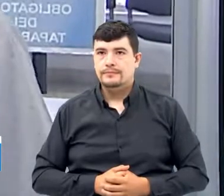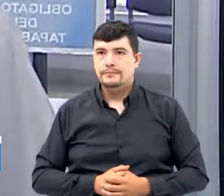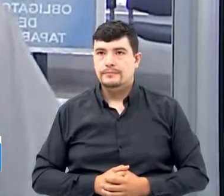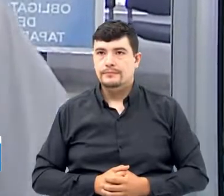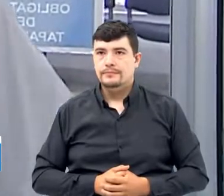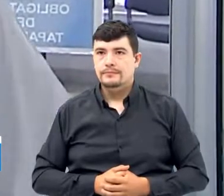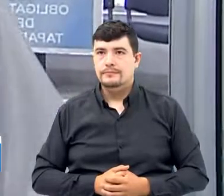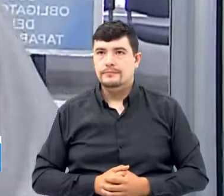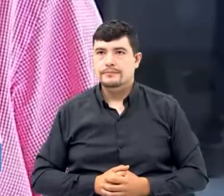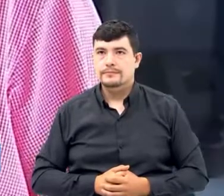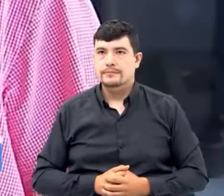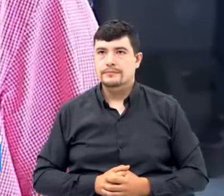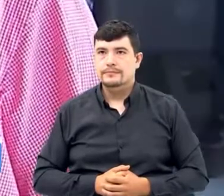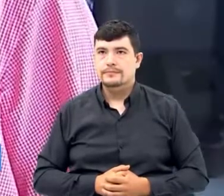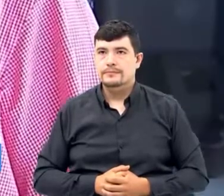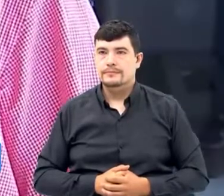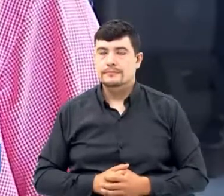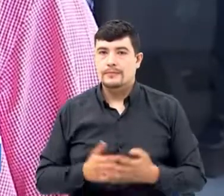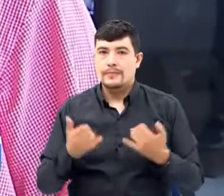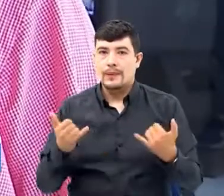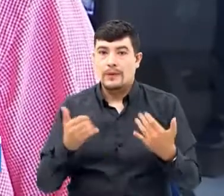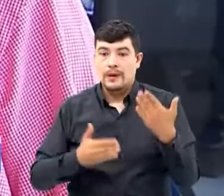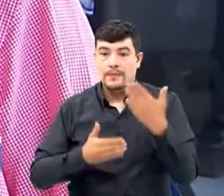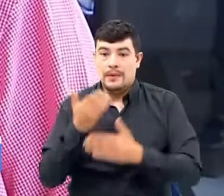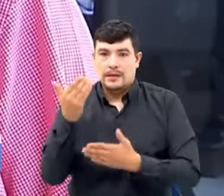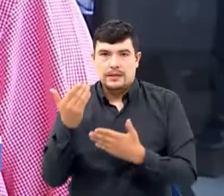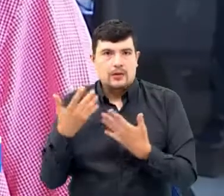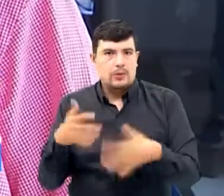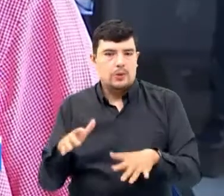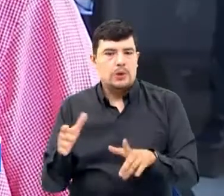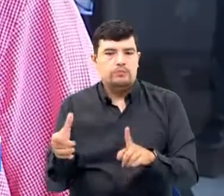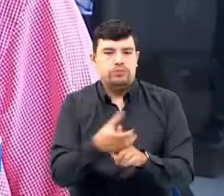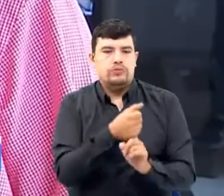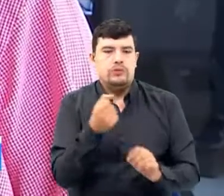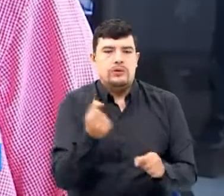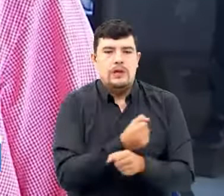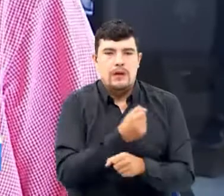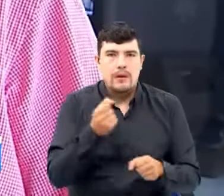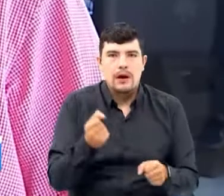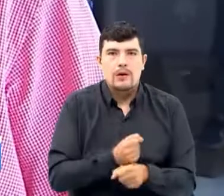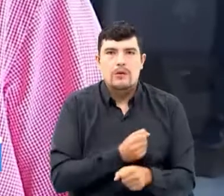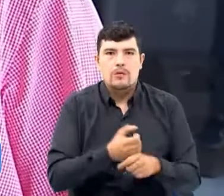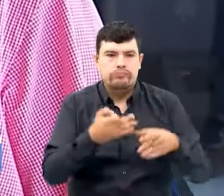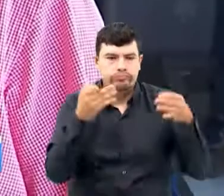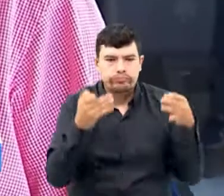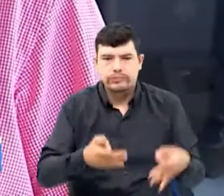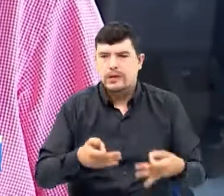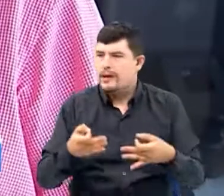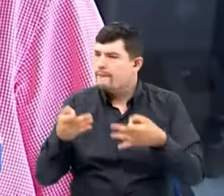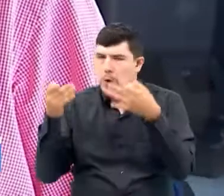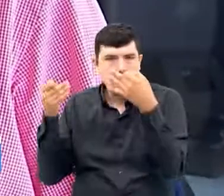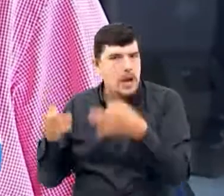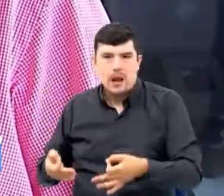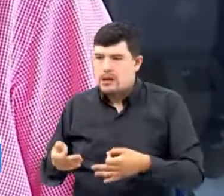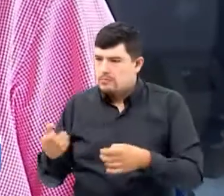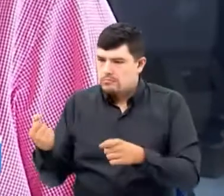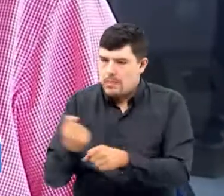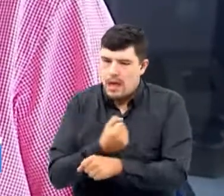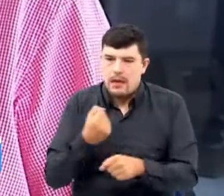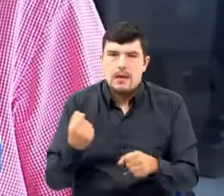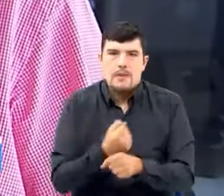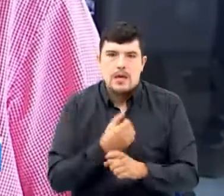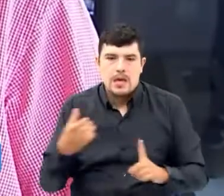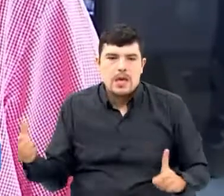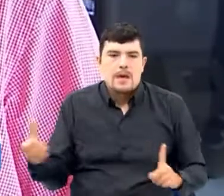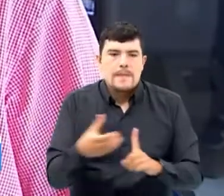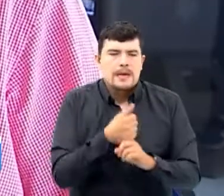destino de exportación Venezuela. Empezamos a recuperar los empleos formales e informales. Empezamos a tener un flujo de comercio que va a llegar, yo diría, que a los